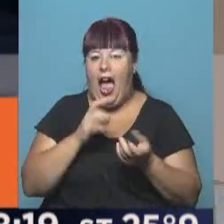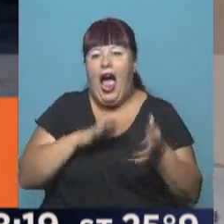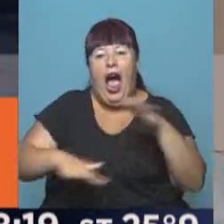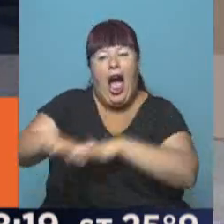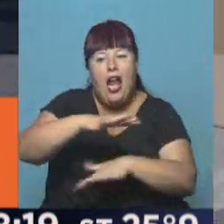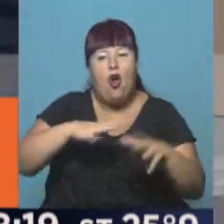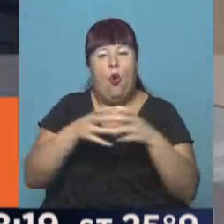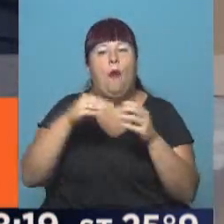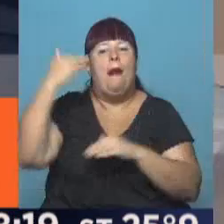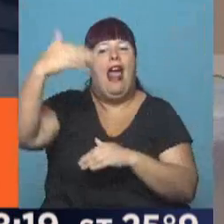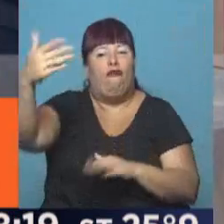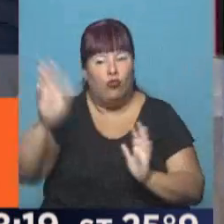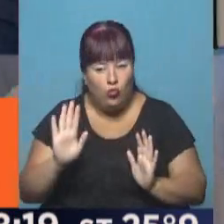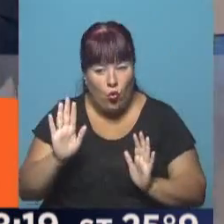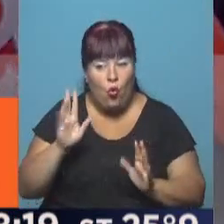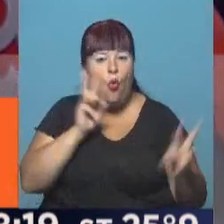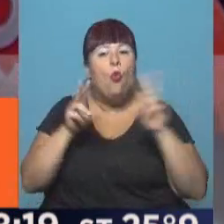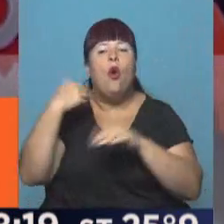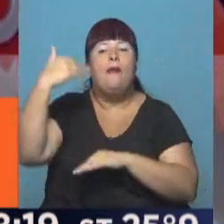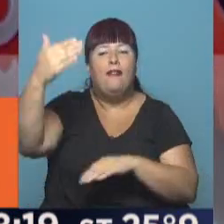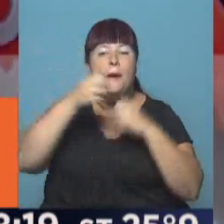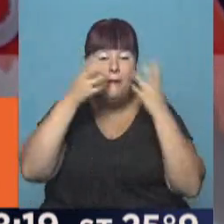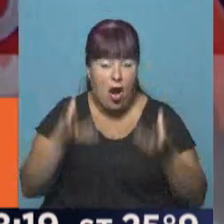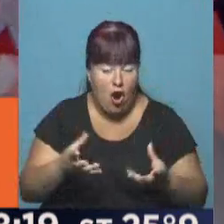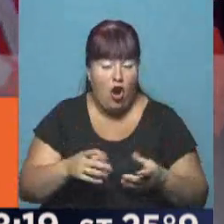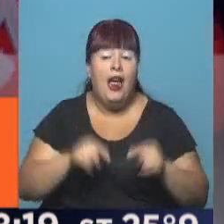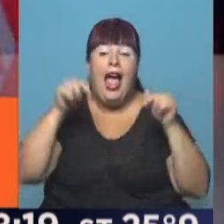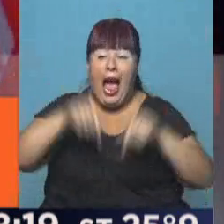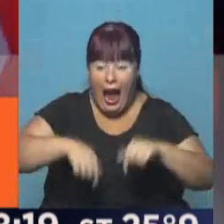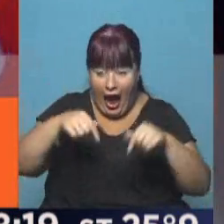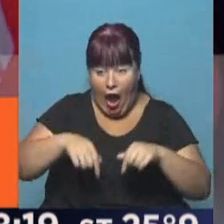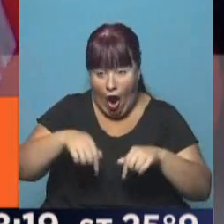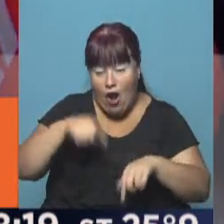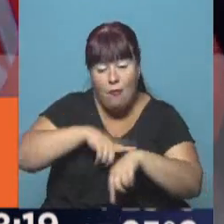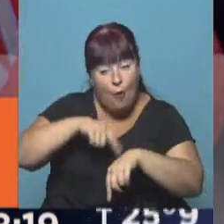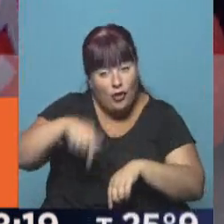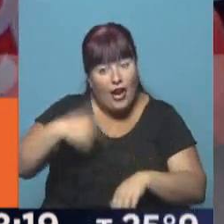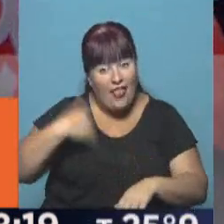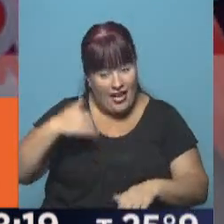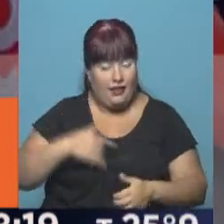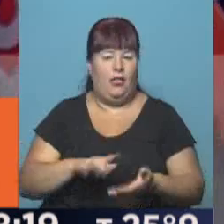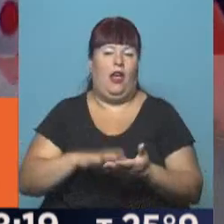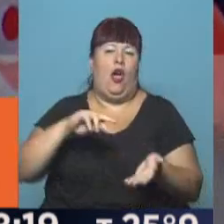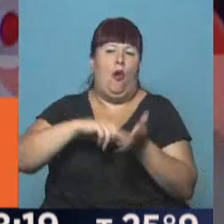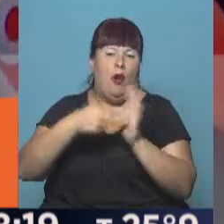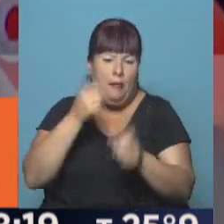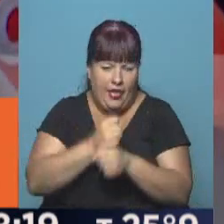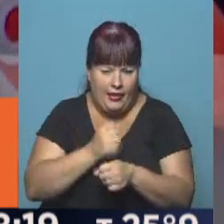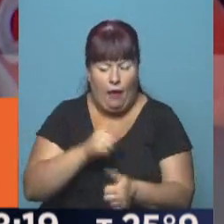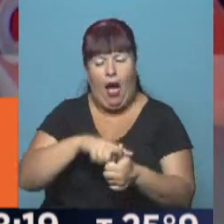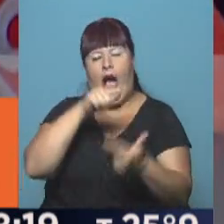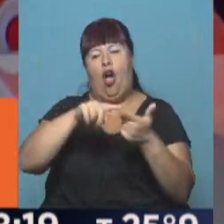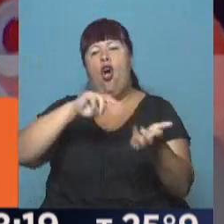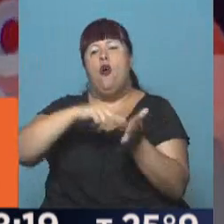sus banderas al siglo XXI. Acomodar sus banderas al siglo XXI, y en este momento particular que está viviendo la Argentina, donde hay dificultades de trabajo,